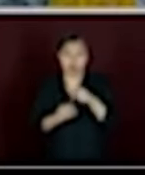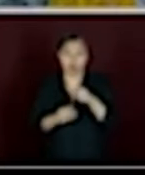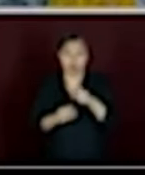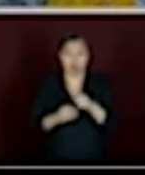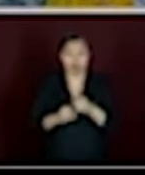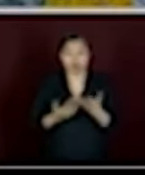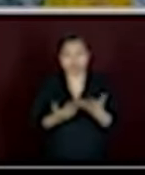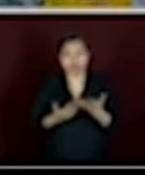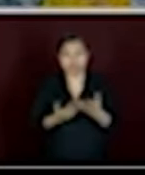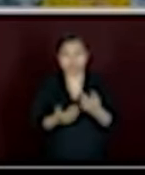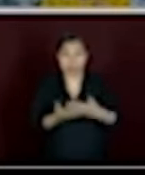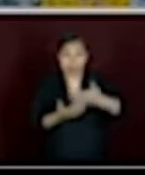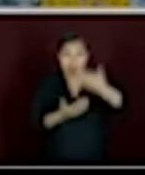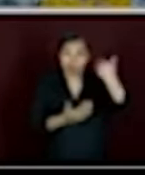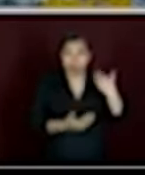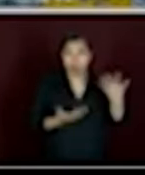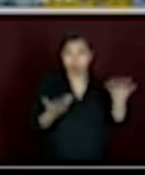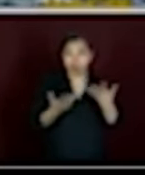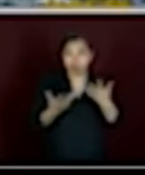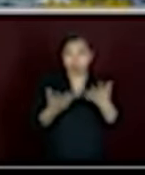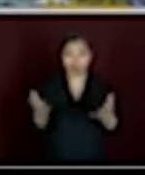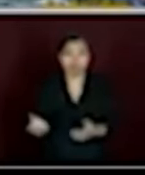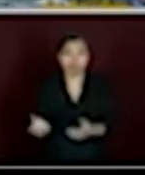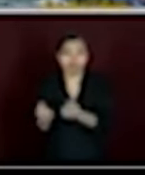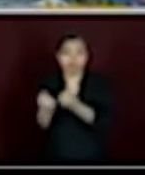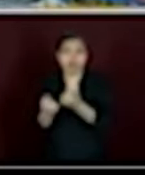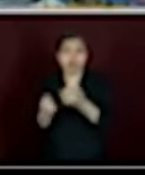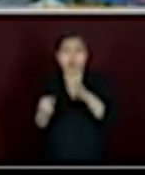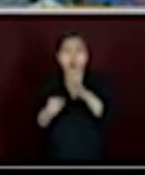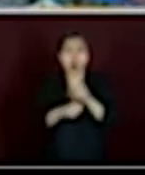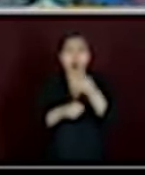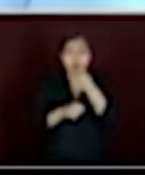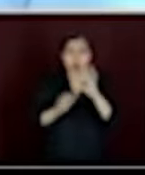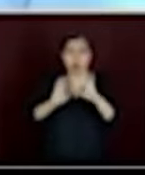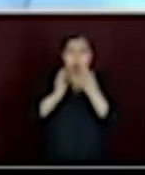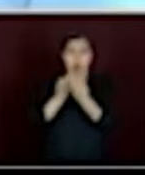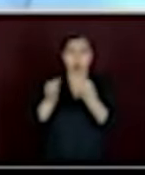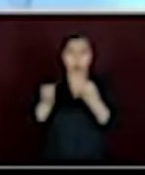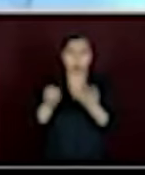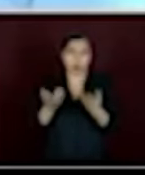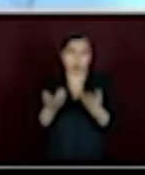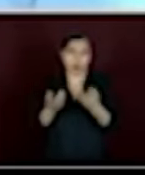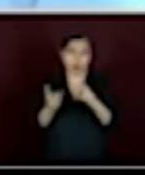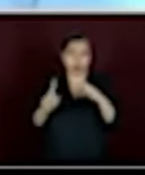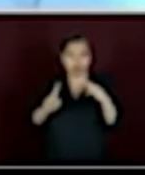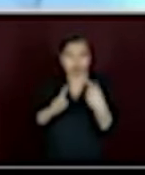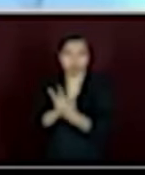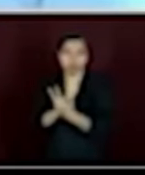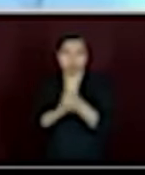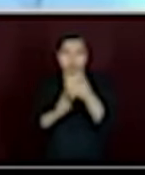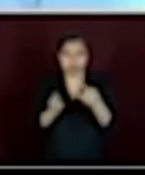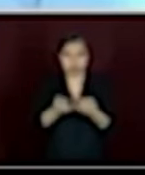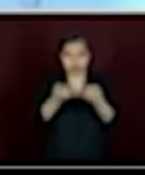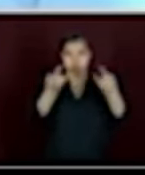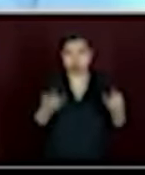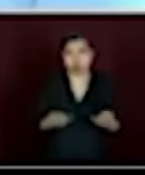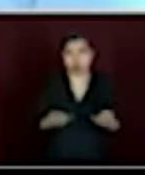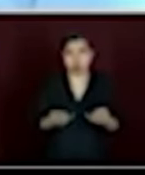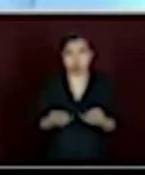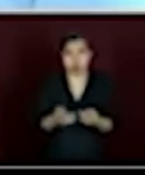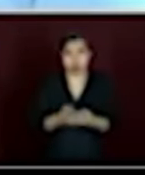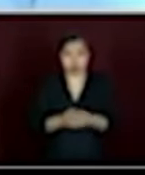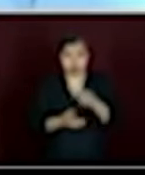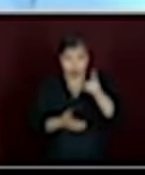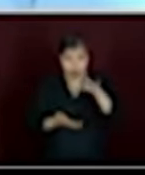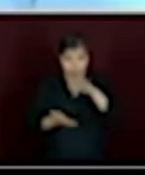para calificar o descalificar al gobierno del presidente Andrés Manuel López Obrador? ¿Será un mero trámite, como lo dijo la propia